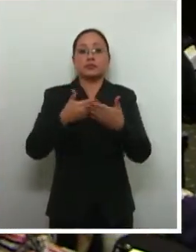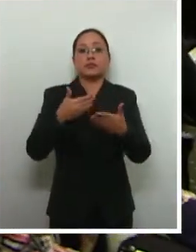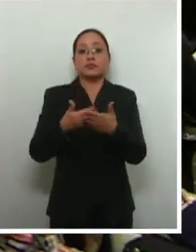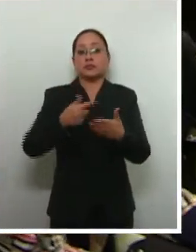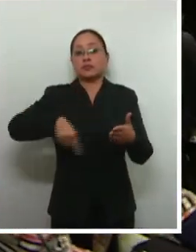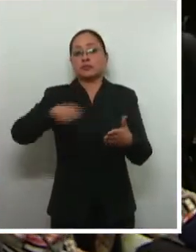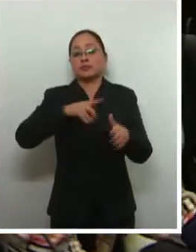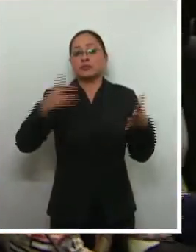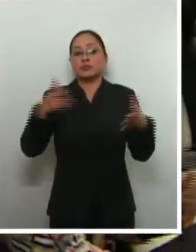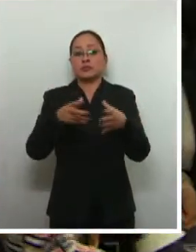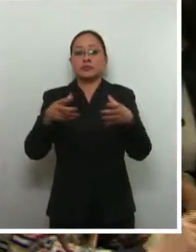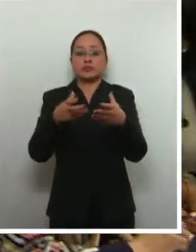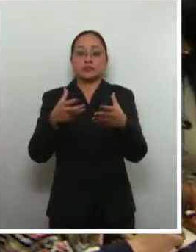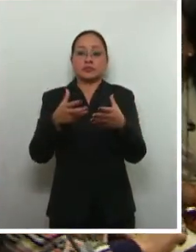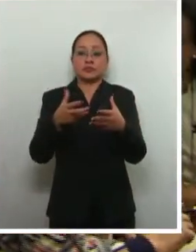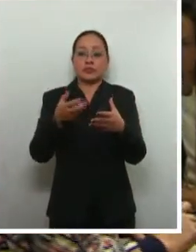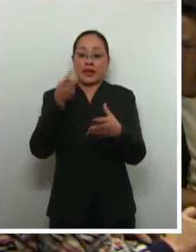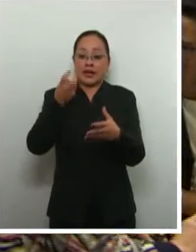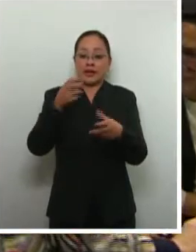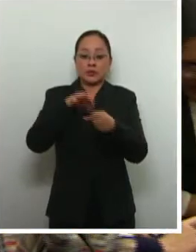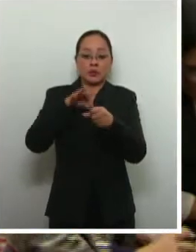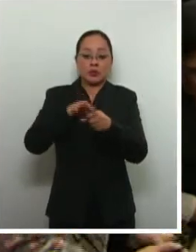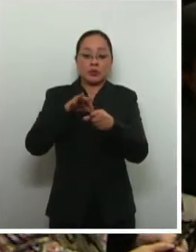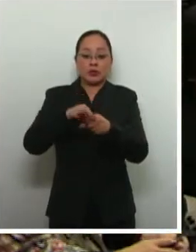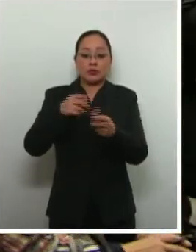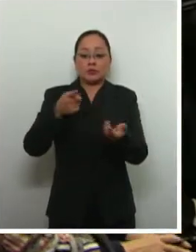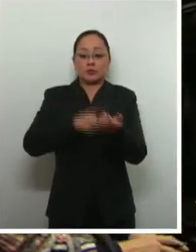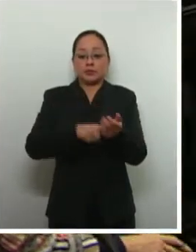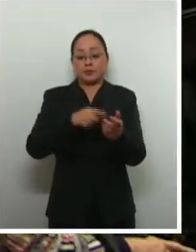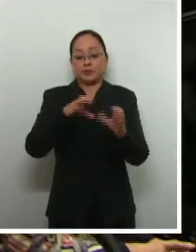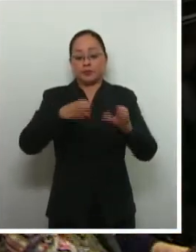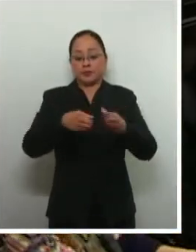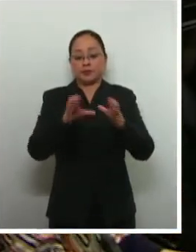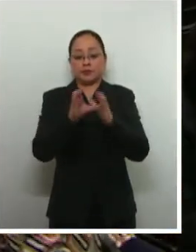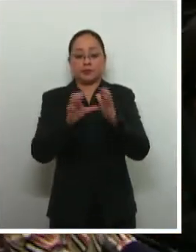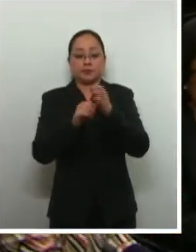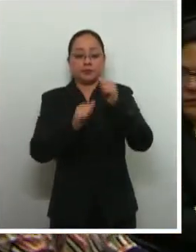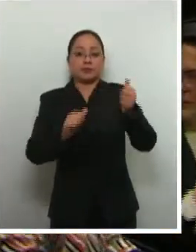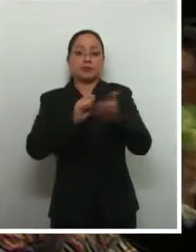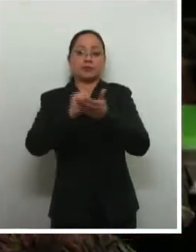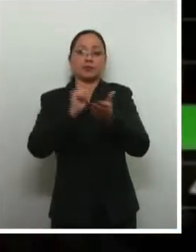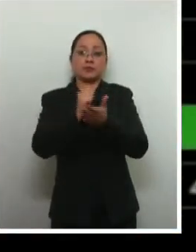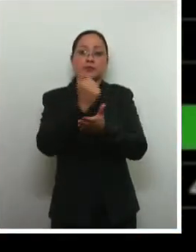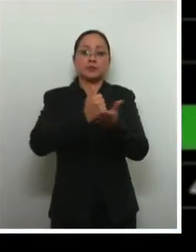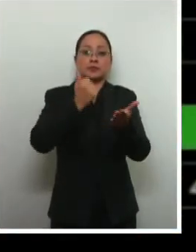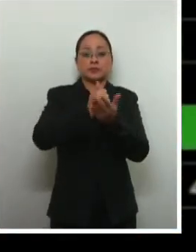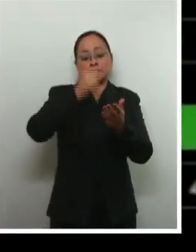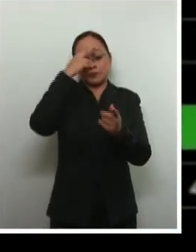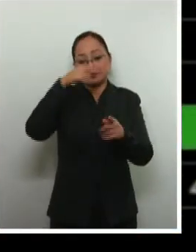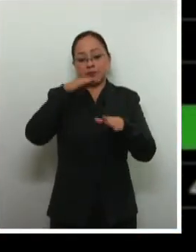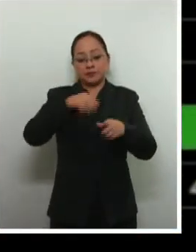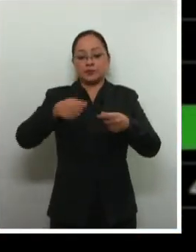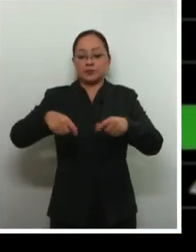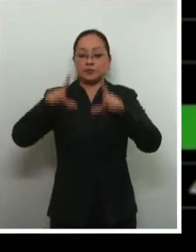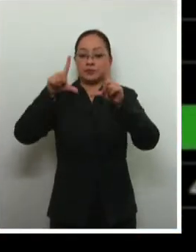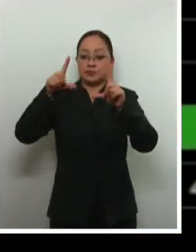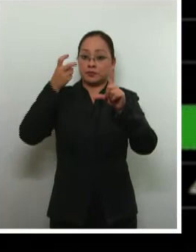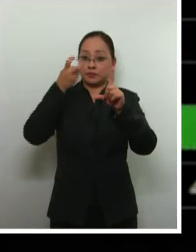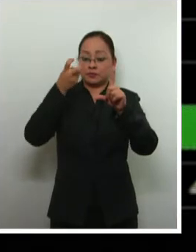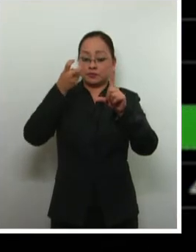se encuentra votando los integrantes de esta Asamblea Constituyente de la Ciudad de México en el tablero